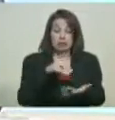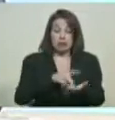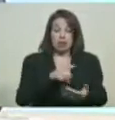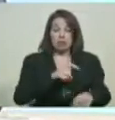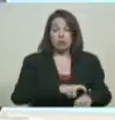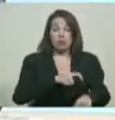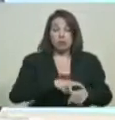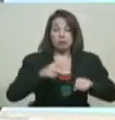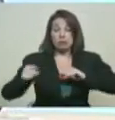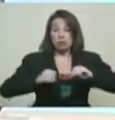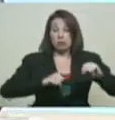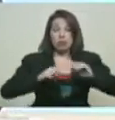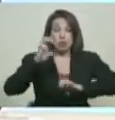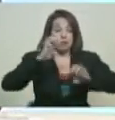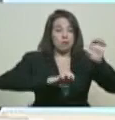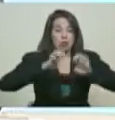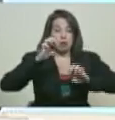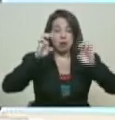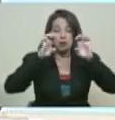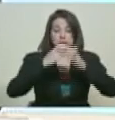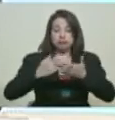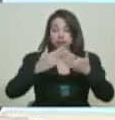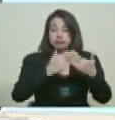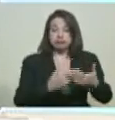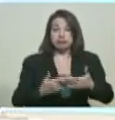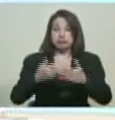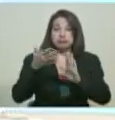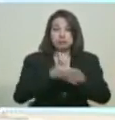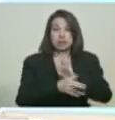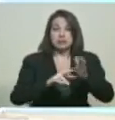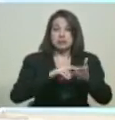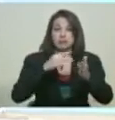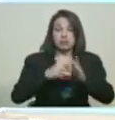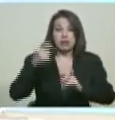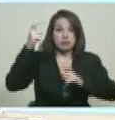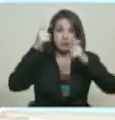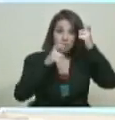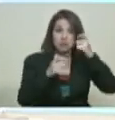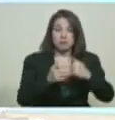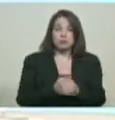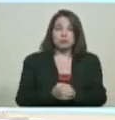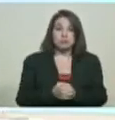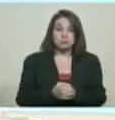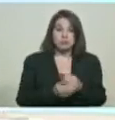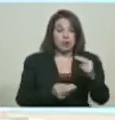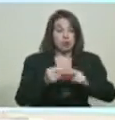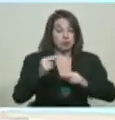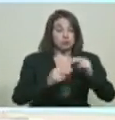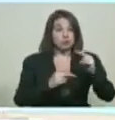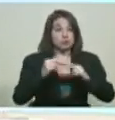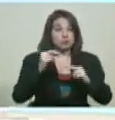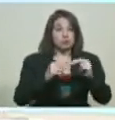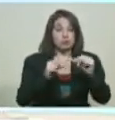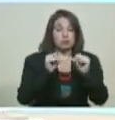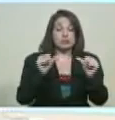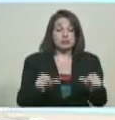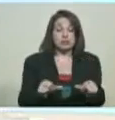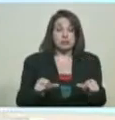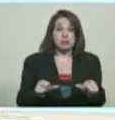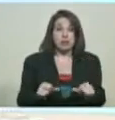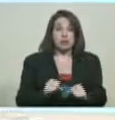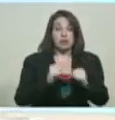del chavismo y definir claramente la estrategia para la construcción del sistema de fuerzas